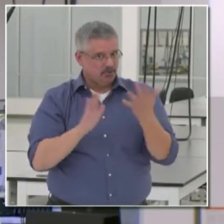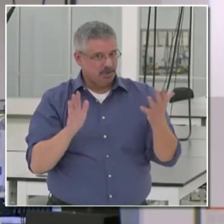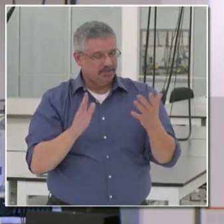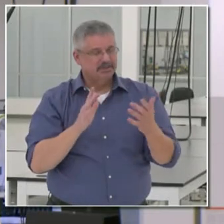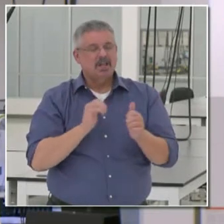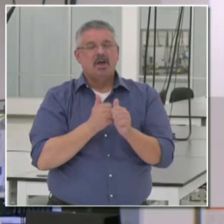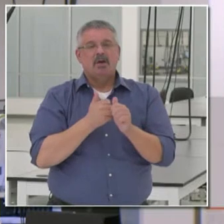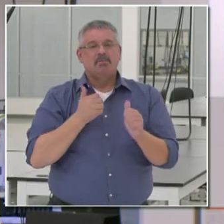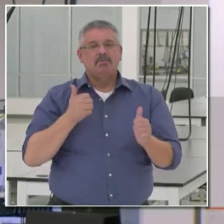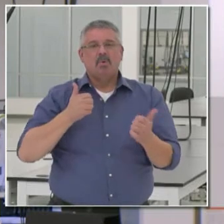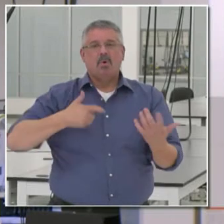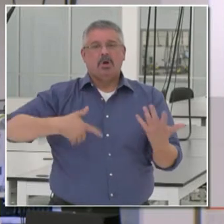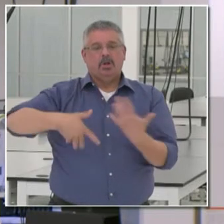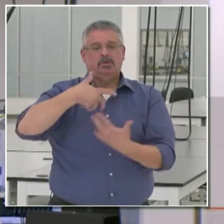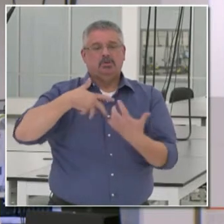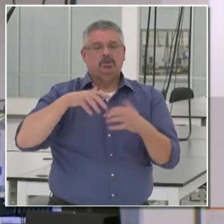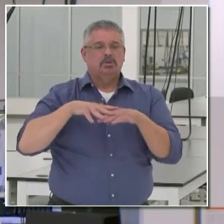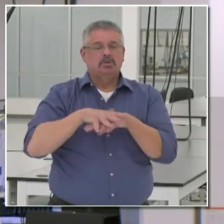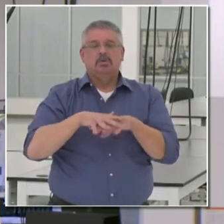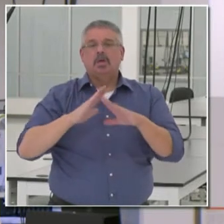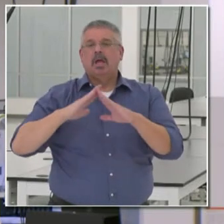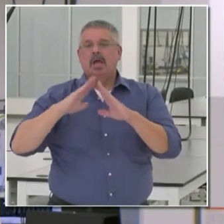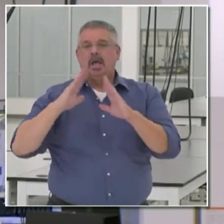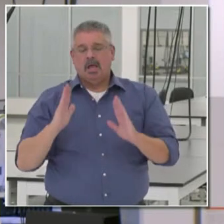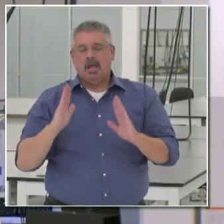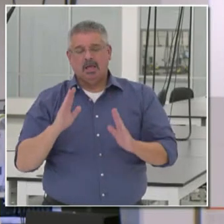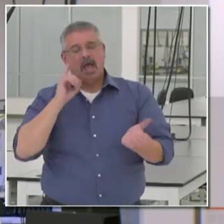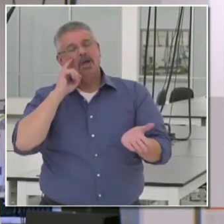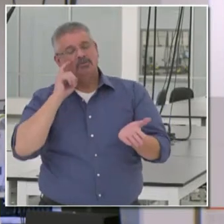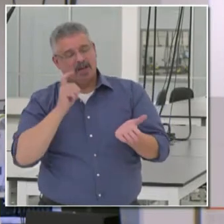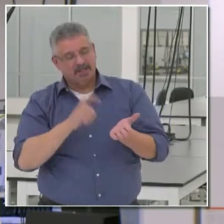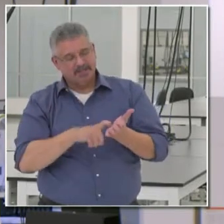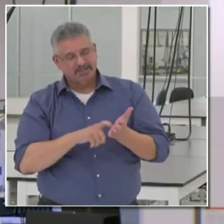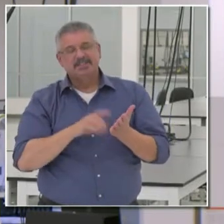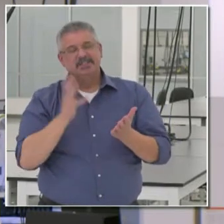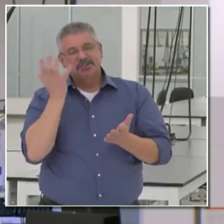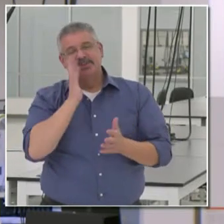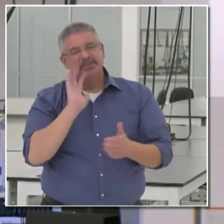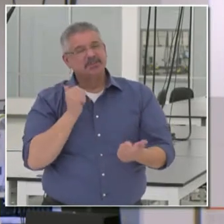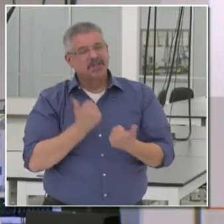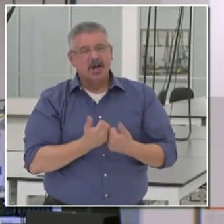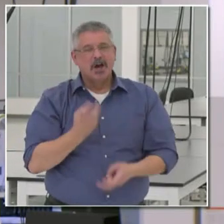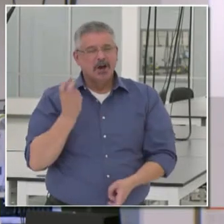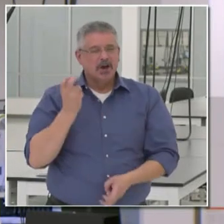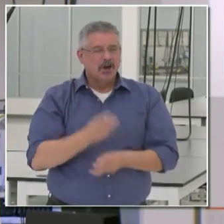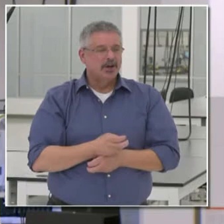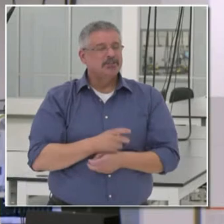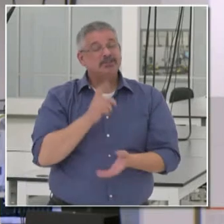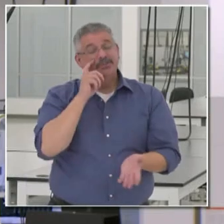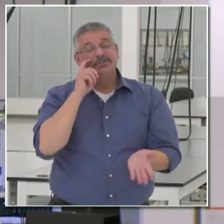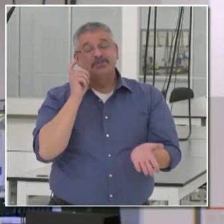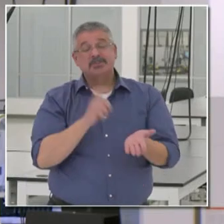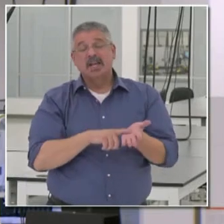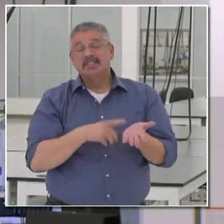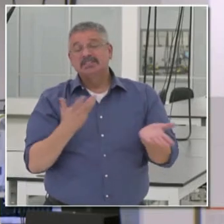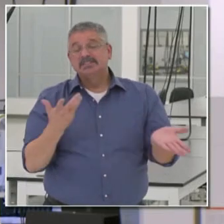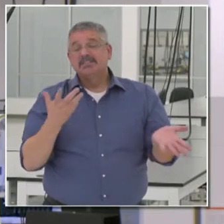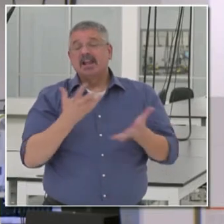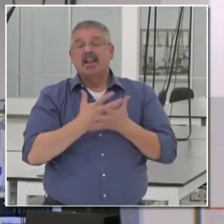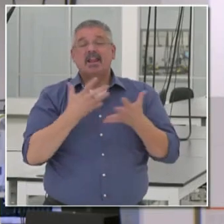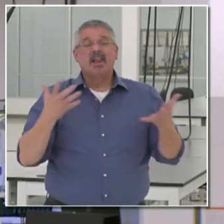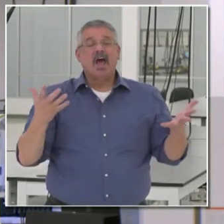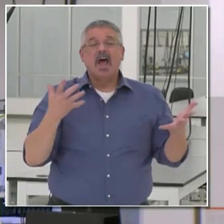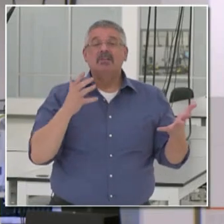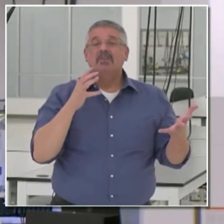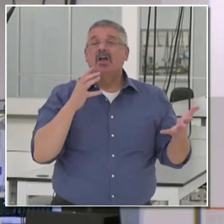la mente las manos y eviten mezclarse con otras personas fuera de su casa y reconozco el reto y lo difícil que es y reconozco que